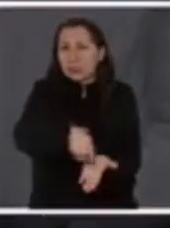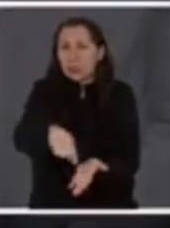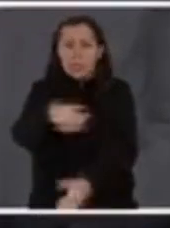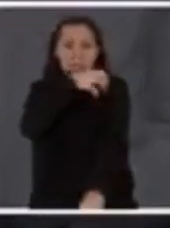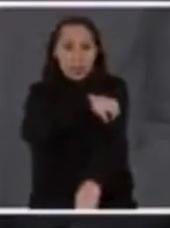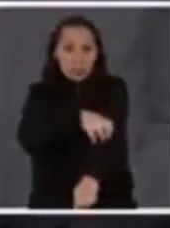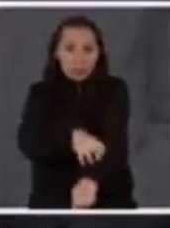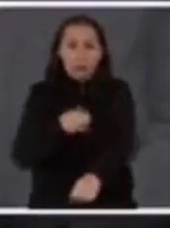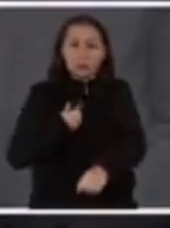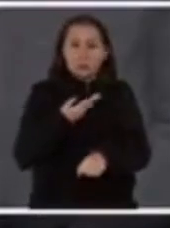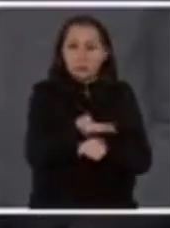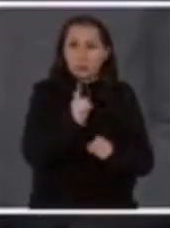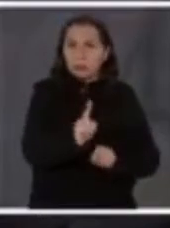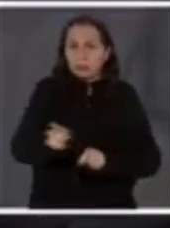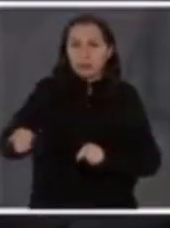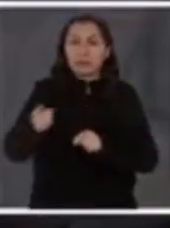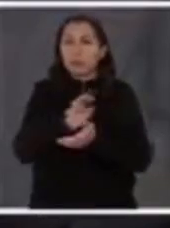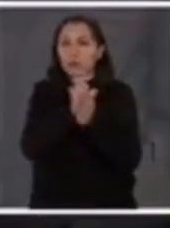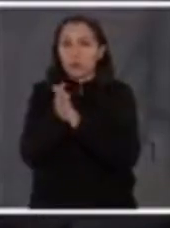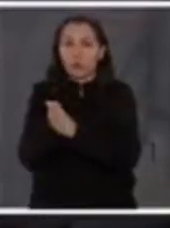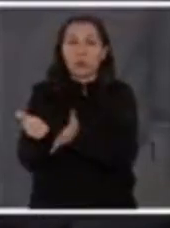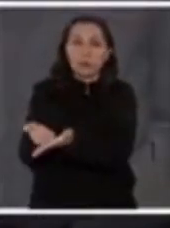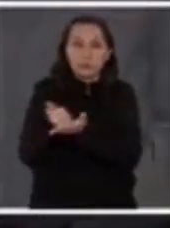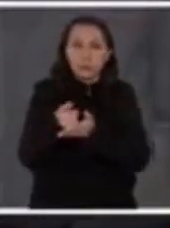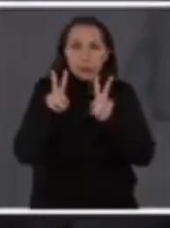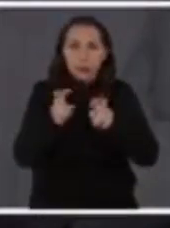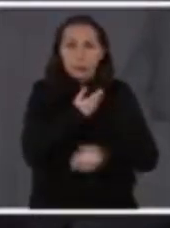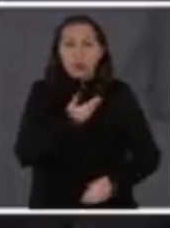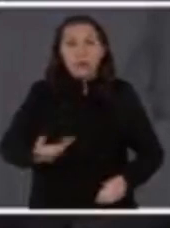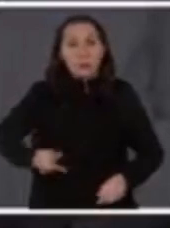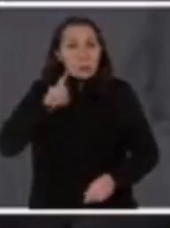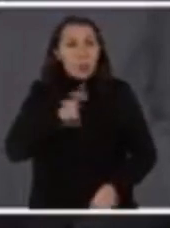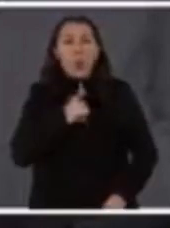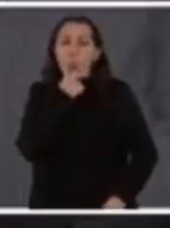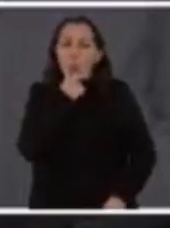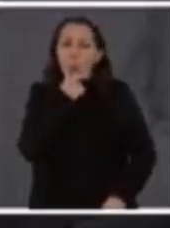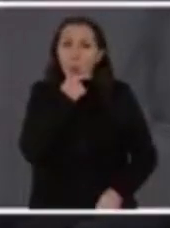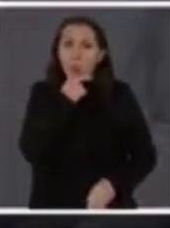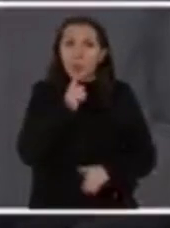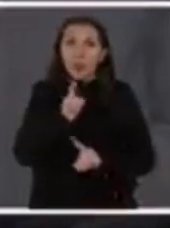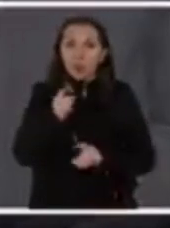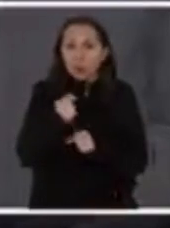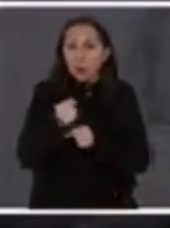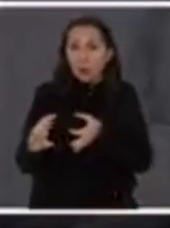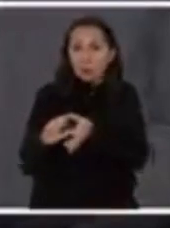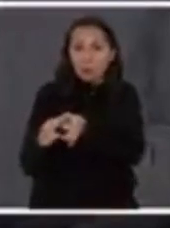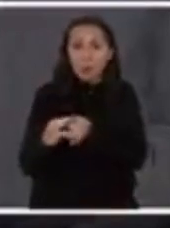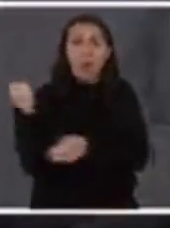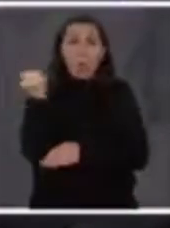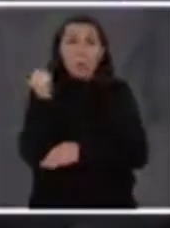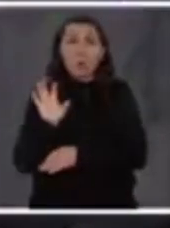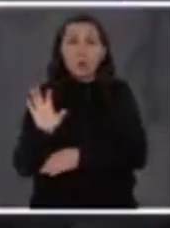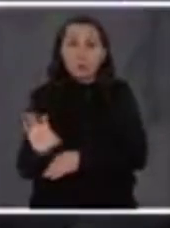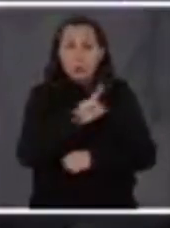regionales, a todos los colaboradores del gobierno, y no me cabe ninguna duda que quienes no dependen del gobierno, que son poderes autónomos,